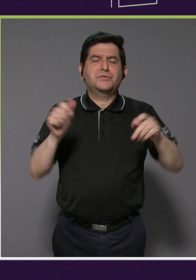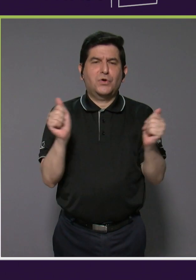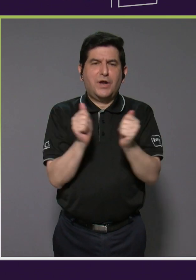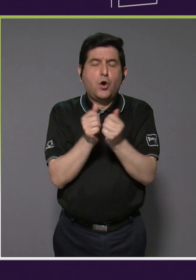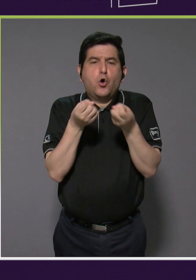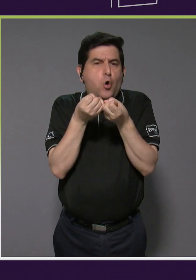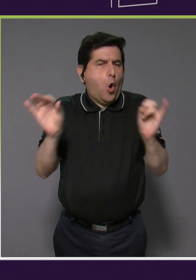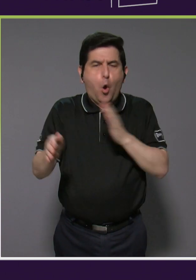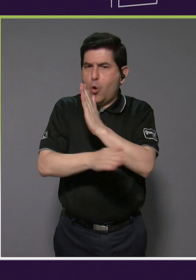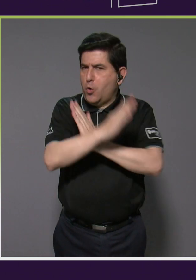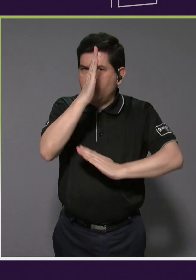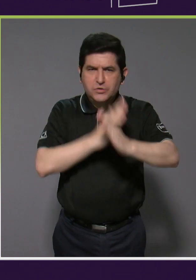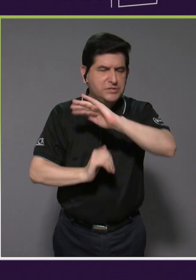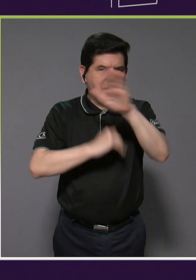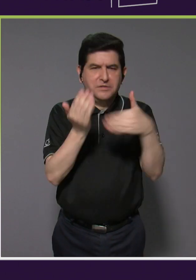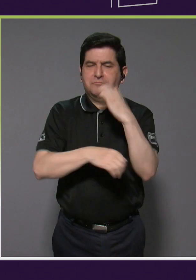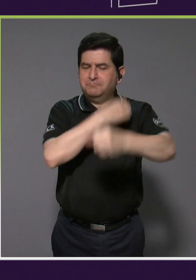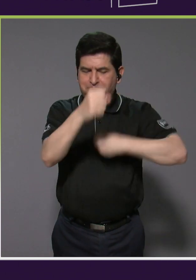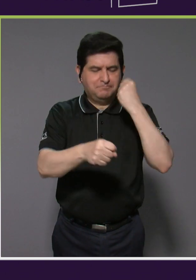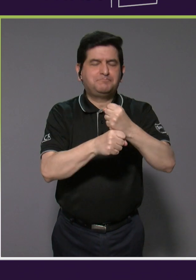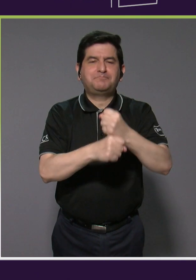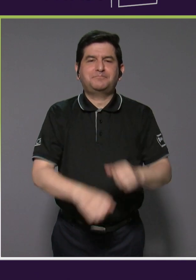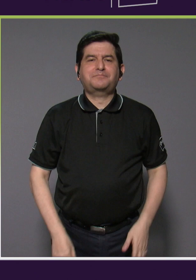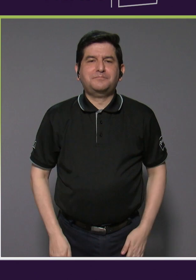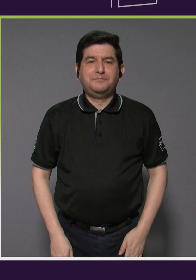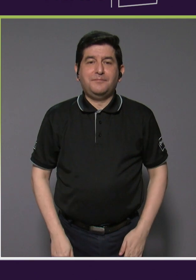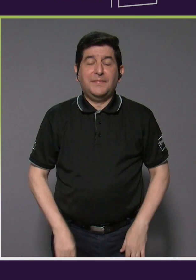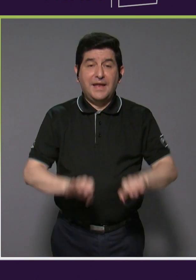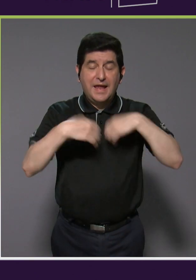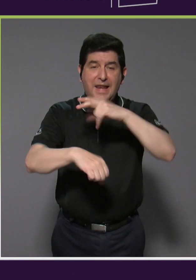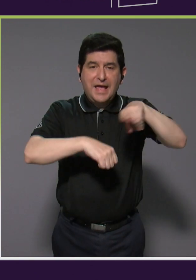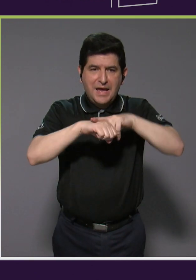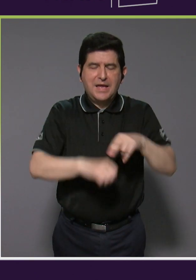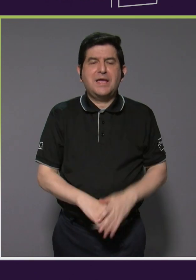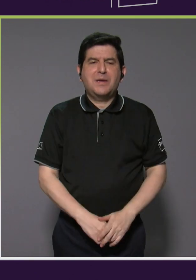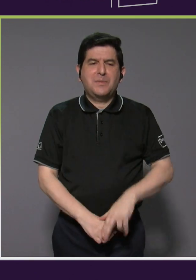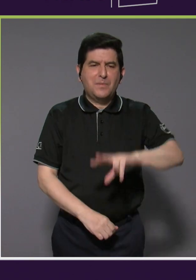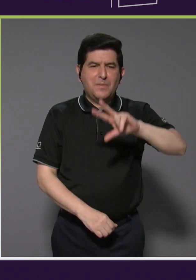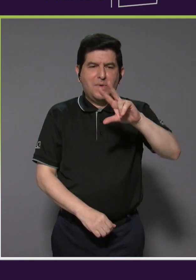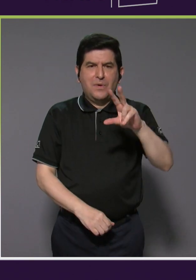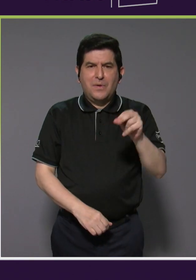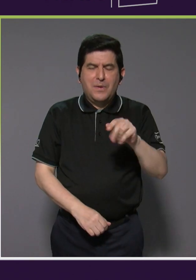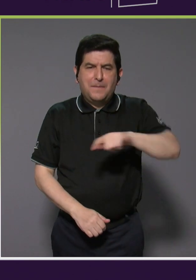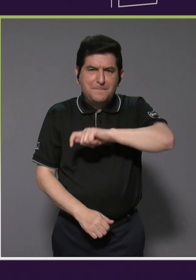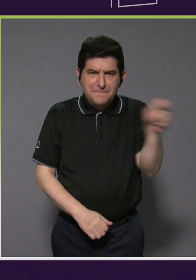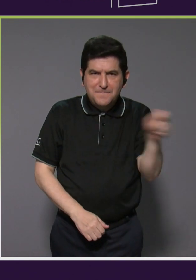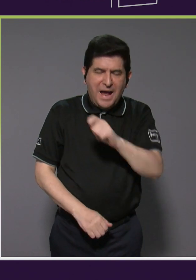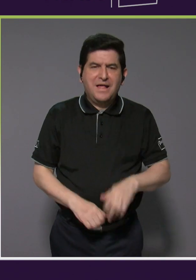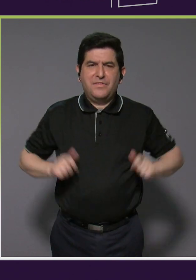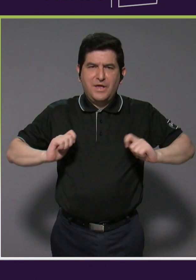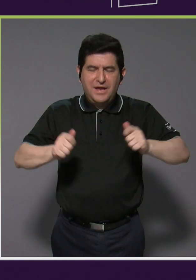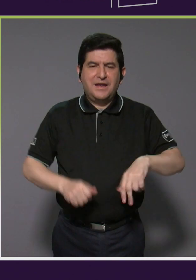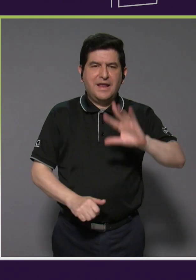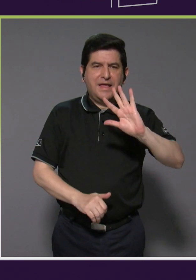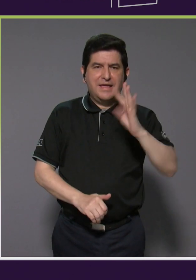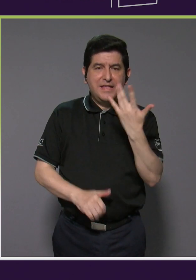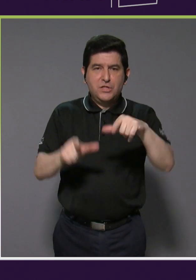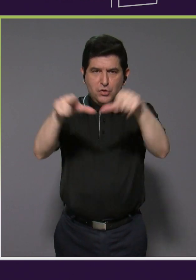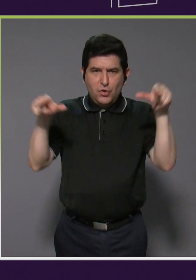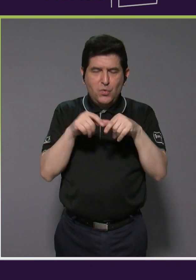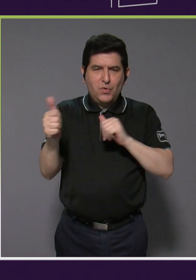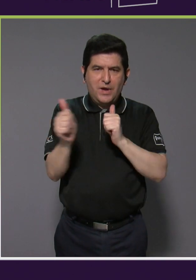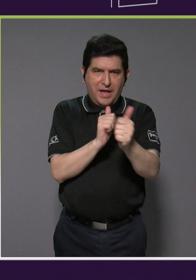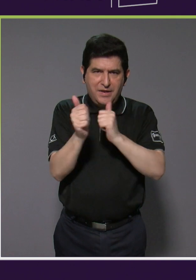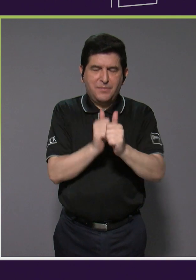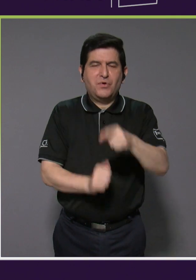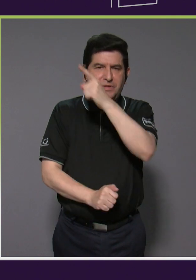sin discapacidad de todas las edades. La Selección Nacional de Pádel en silla de ruedas consiguió la 5ª posición en el Mundial de este deporte en